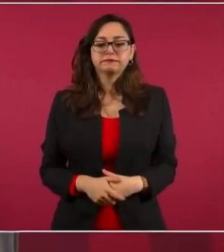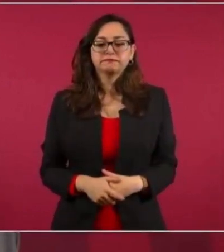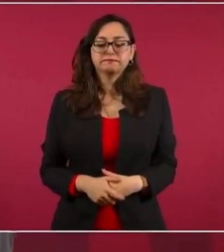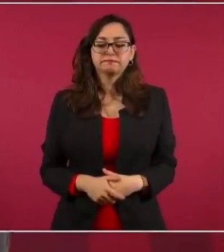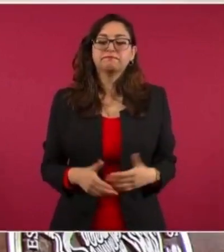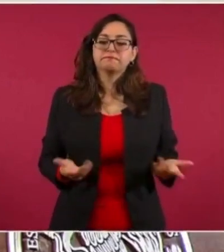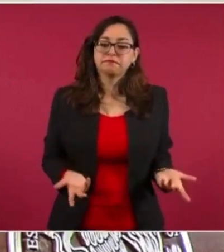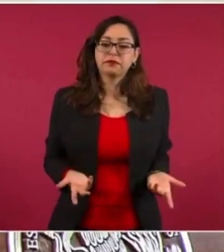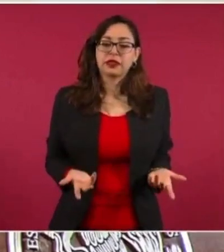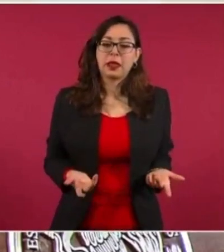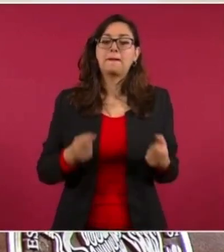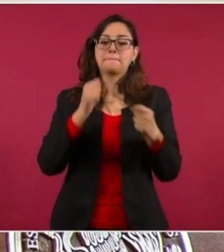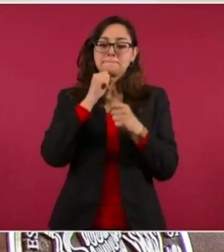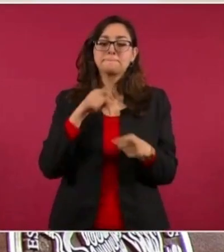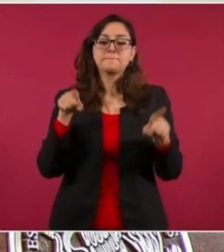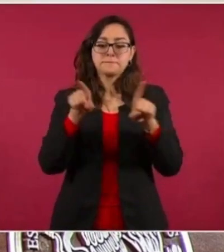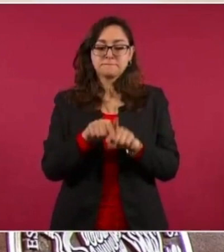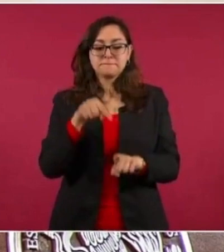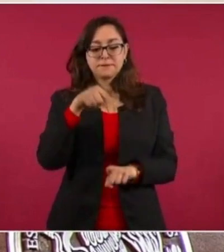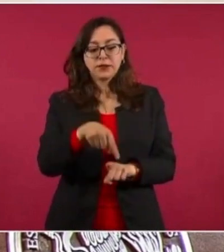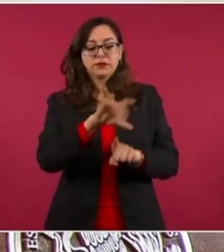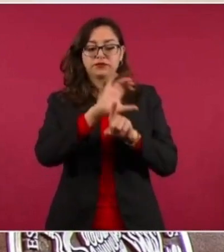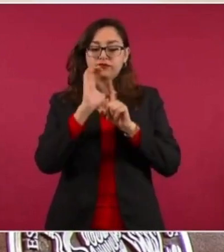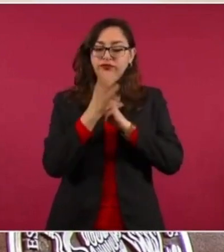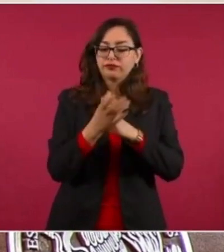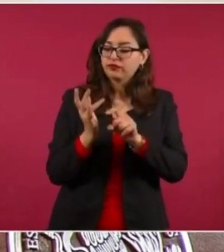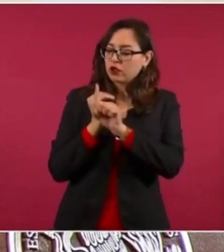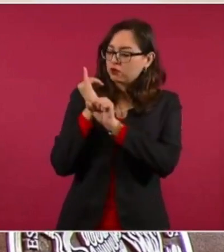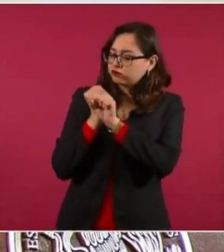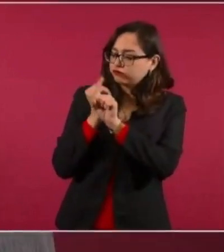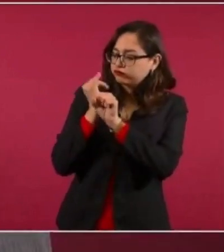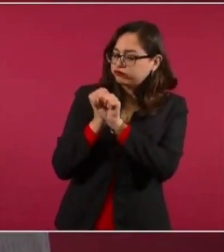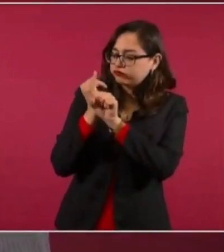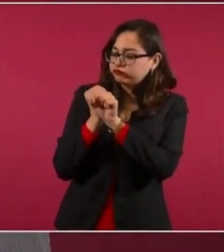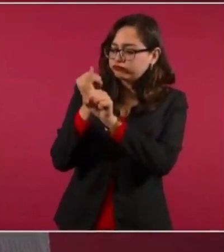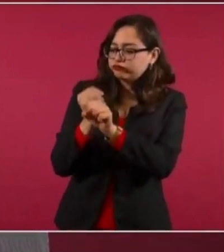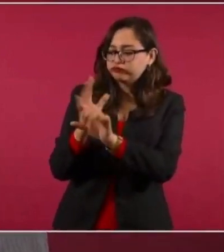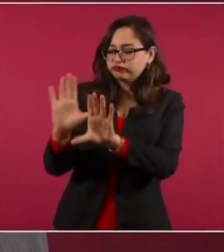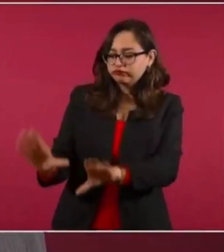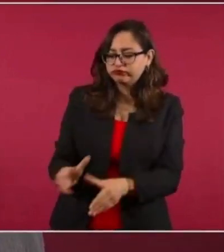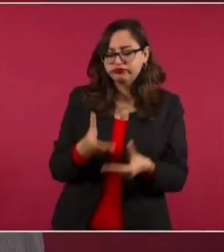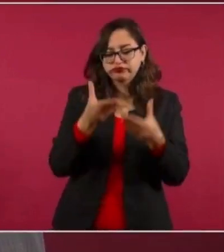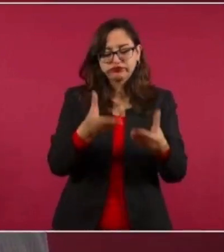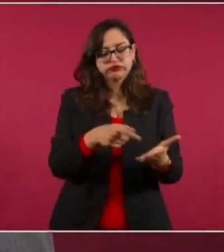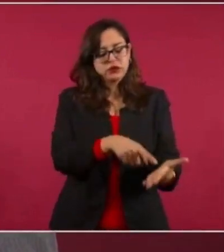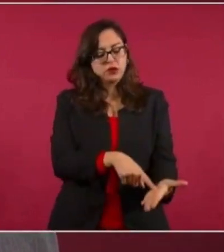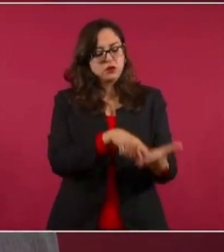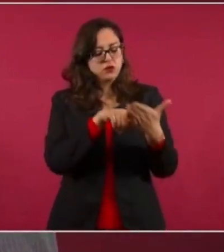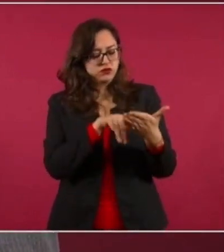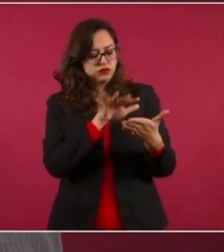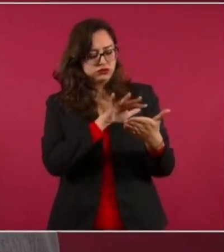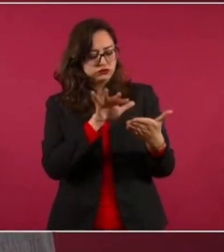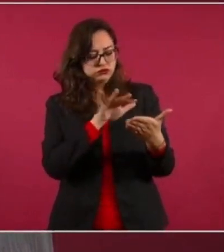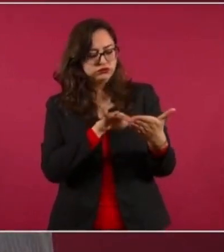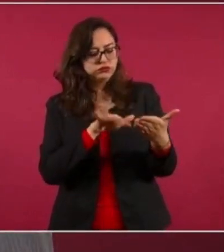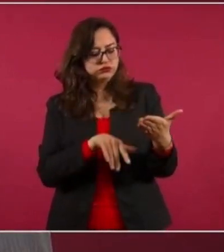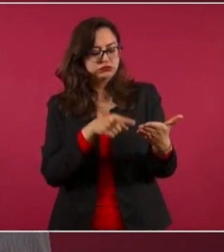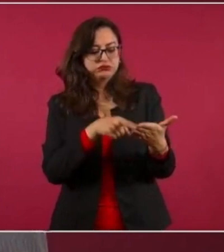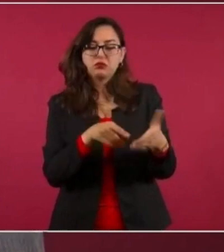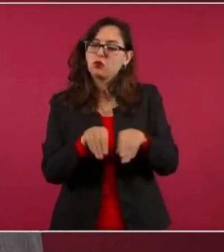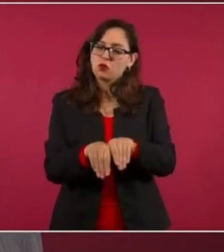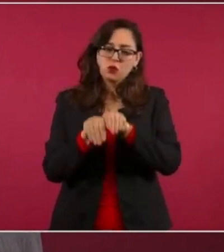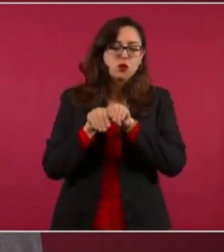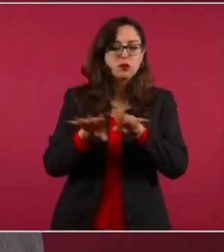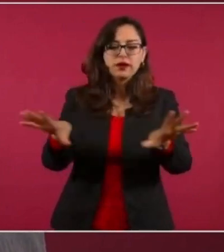que hizo la comisión, y cuando me lo presentaron, di la instrucción de que se